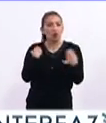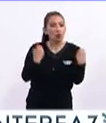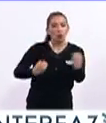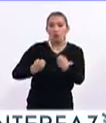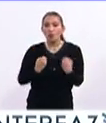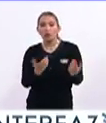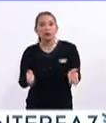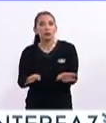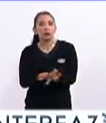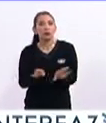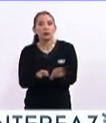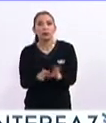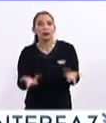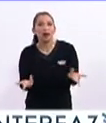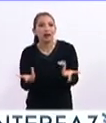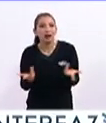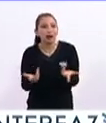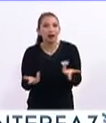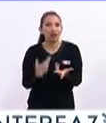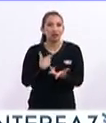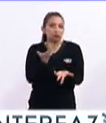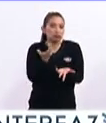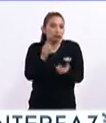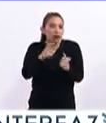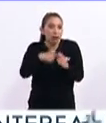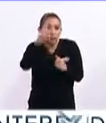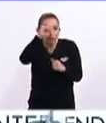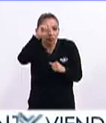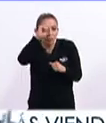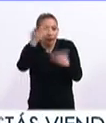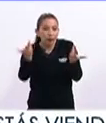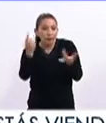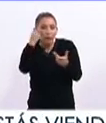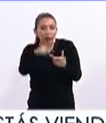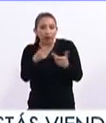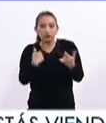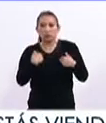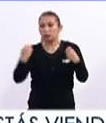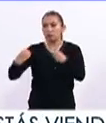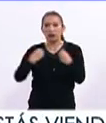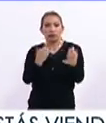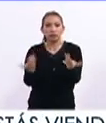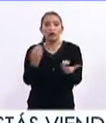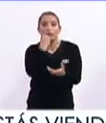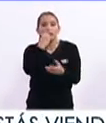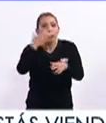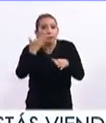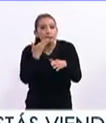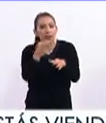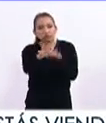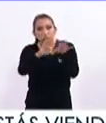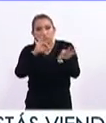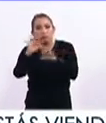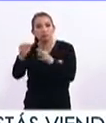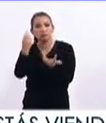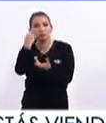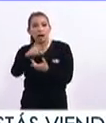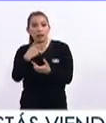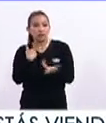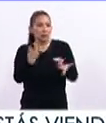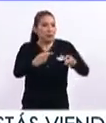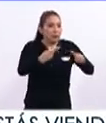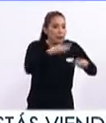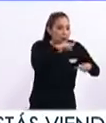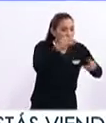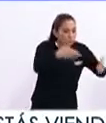¿Cuál es danos una posible solución? ¿Cuáles deben ser los alimentos adecuados cuando tienes que